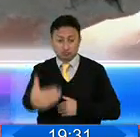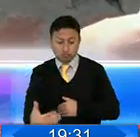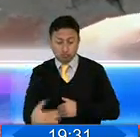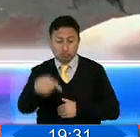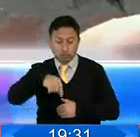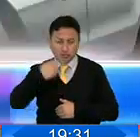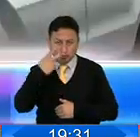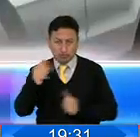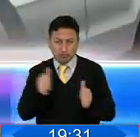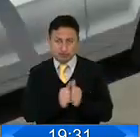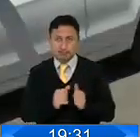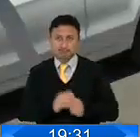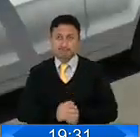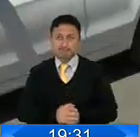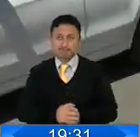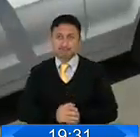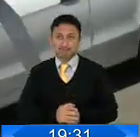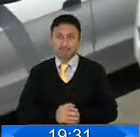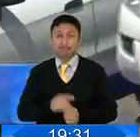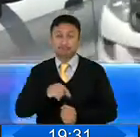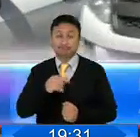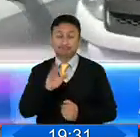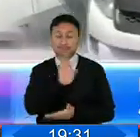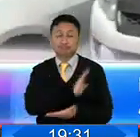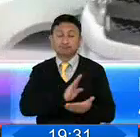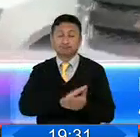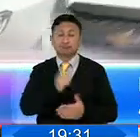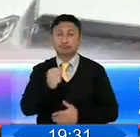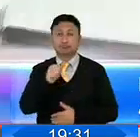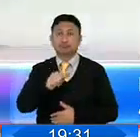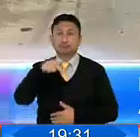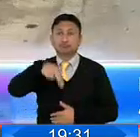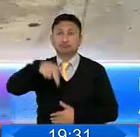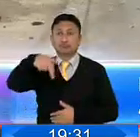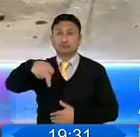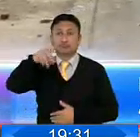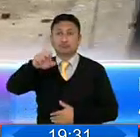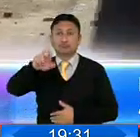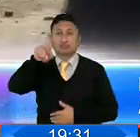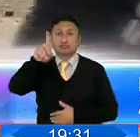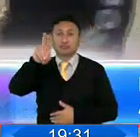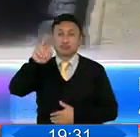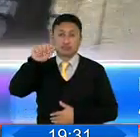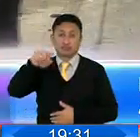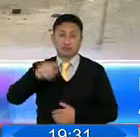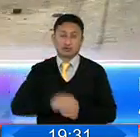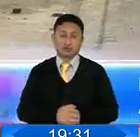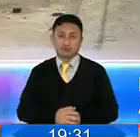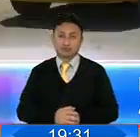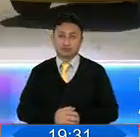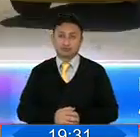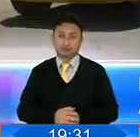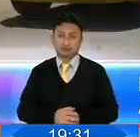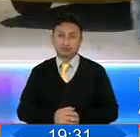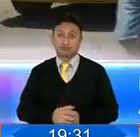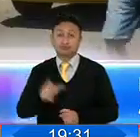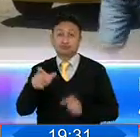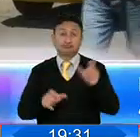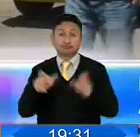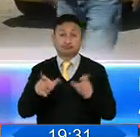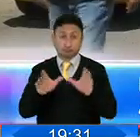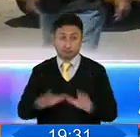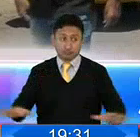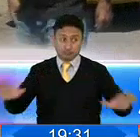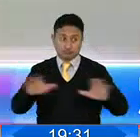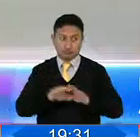estaba allí. Este hecho se registró en el barrio San Pedro, en la calle 311 y avenida 208. Habitantes de este